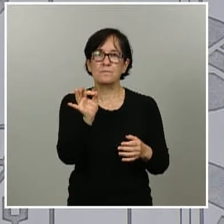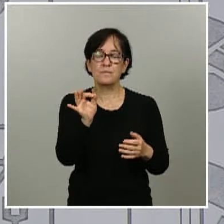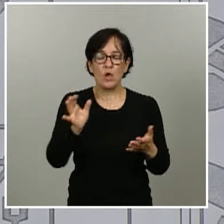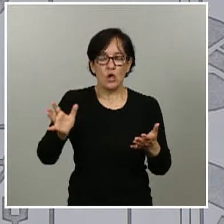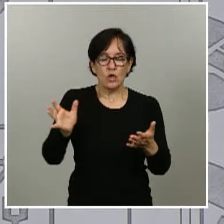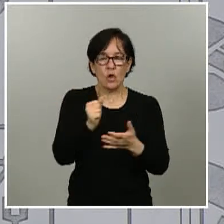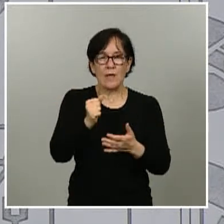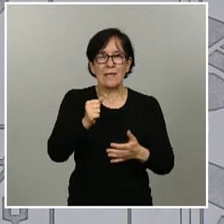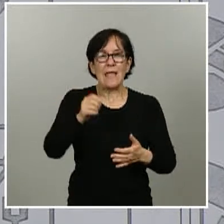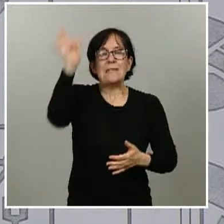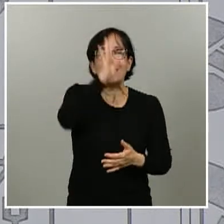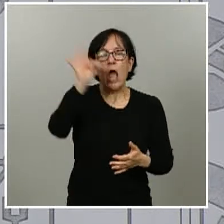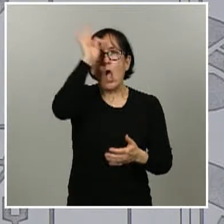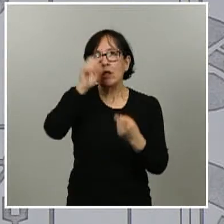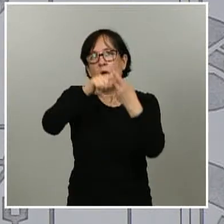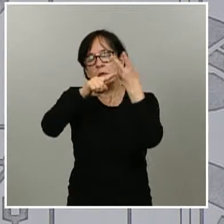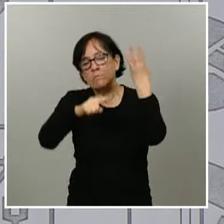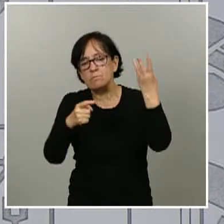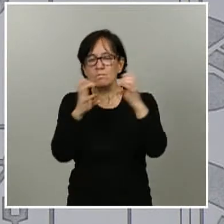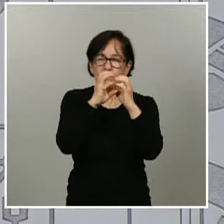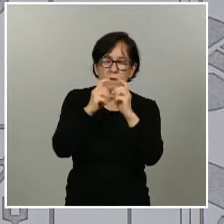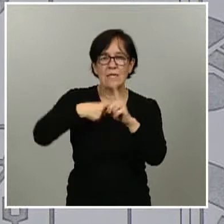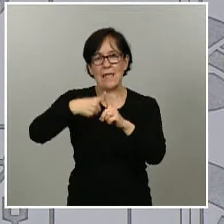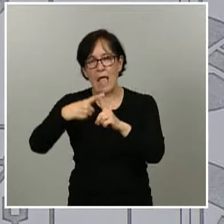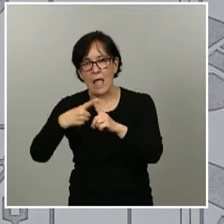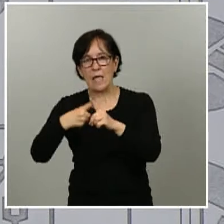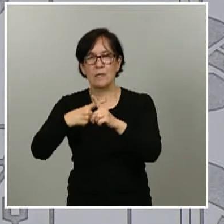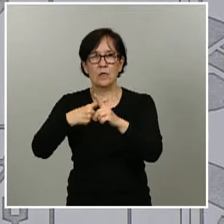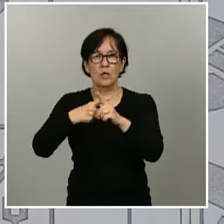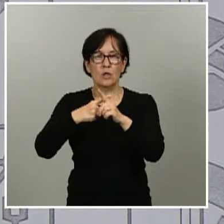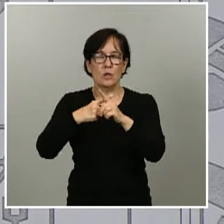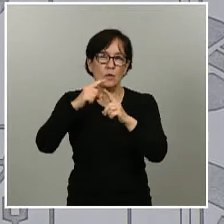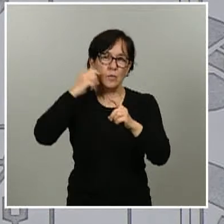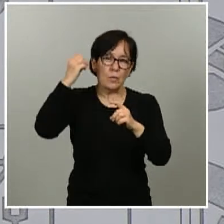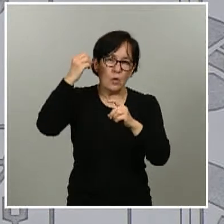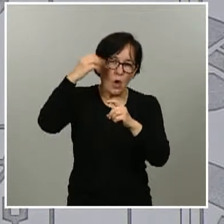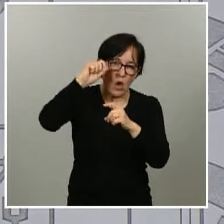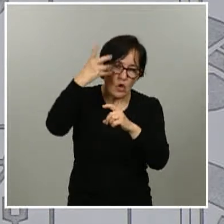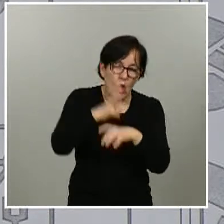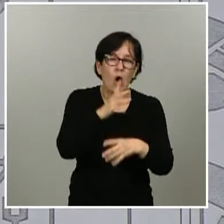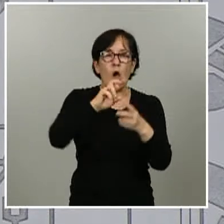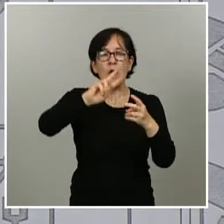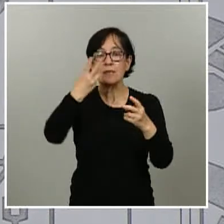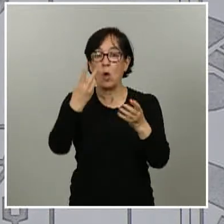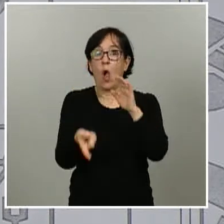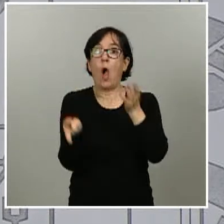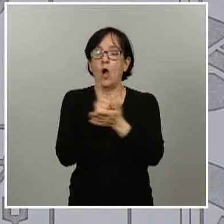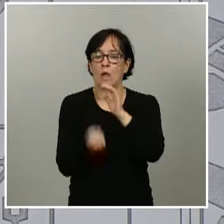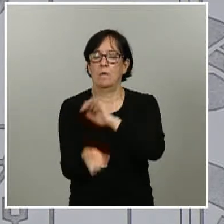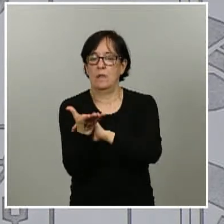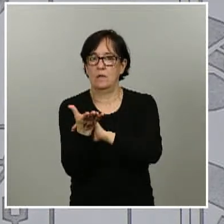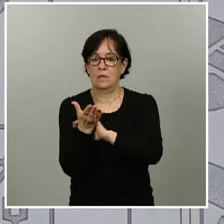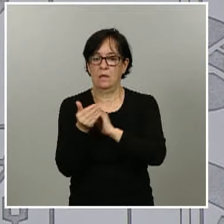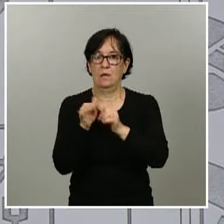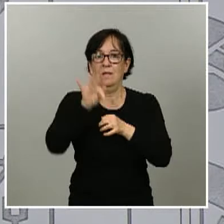que estamos barajando, las temperaturas, la radiación ultravioleta, la posibilidad de una segunda ola en el siguiente invierno,